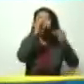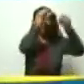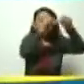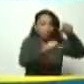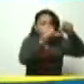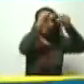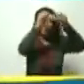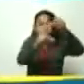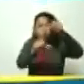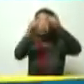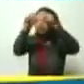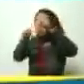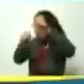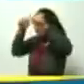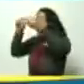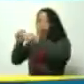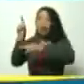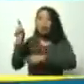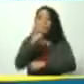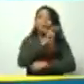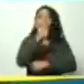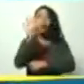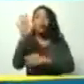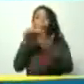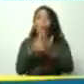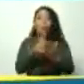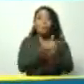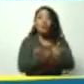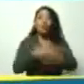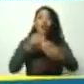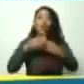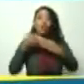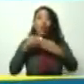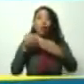se tiene estimado que son unos 24 mil millones de dólares